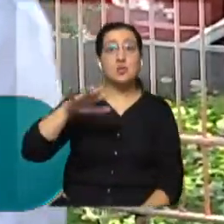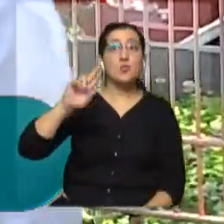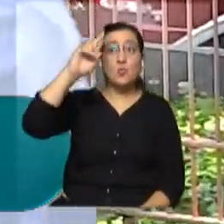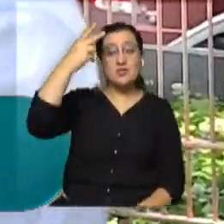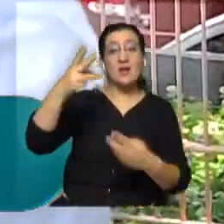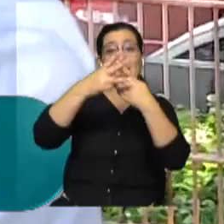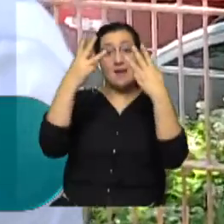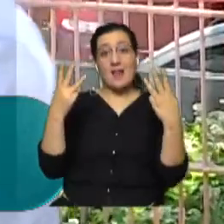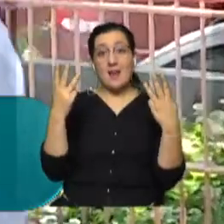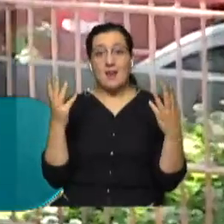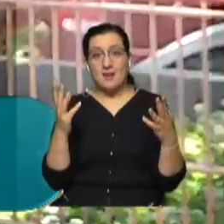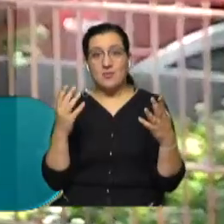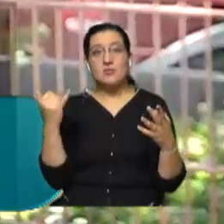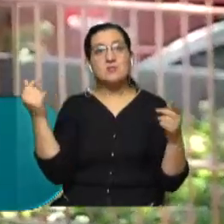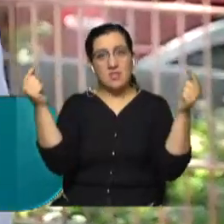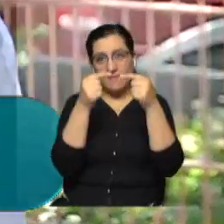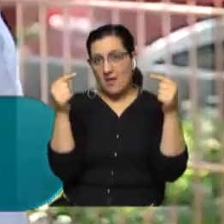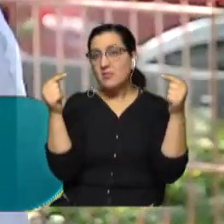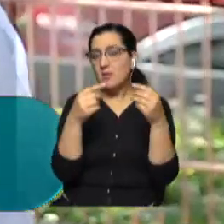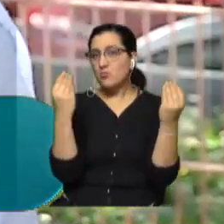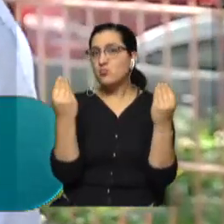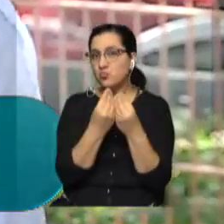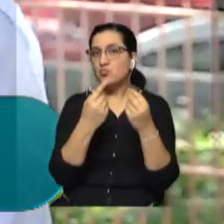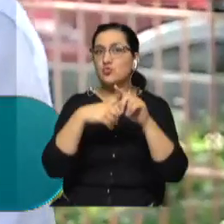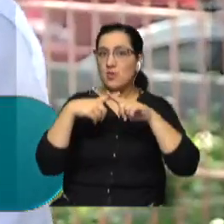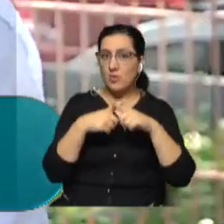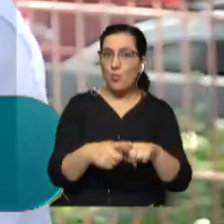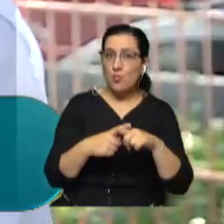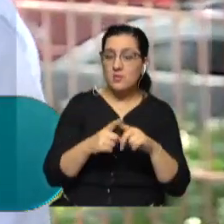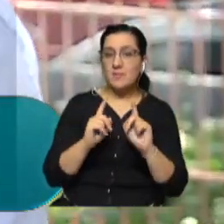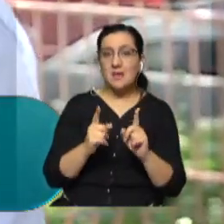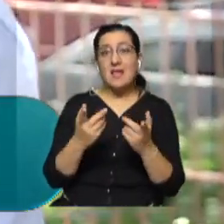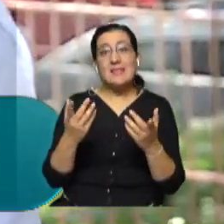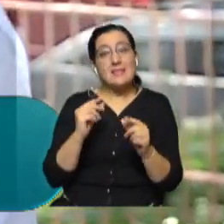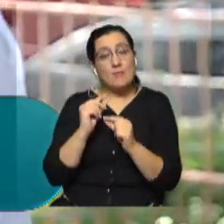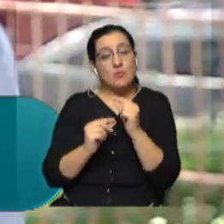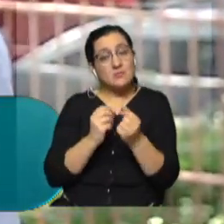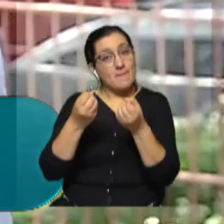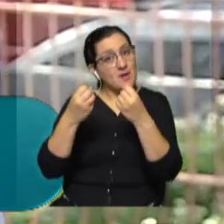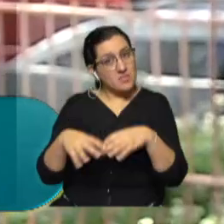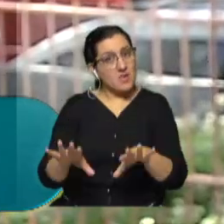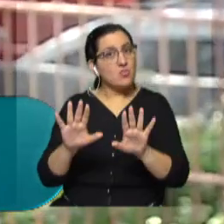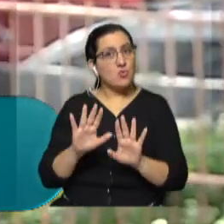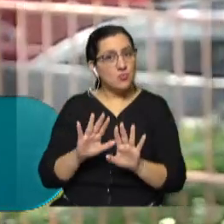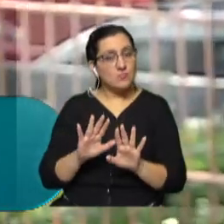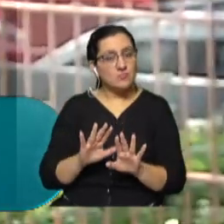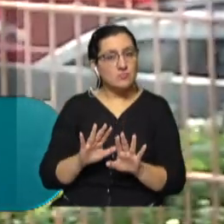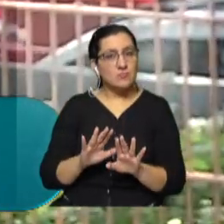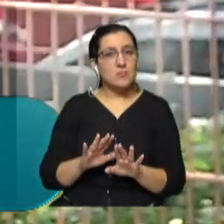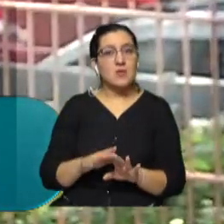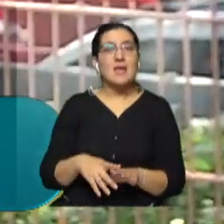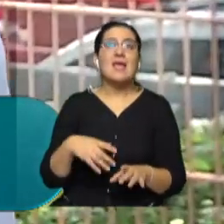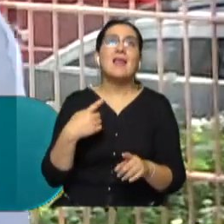general es una sociedad que donde se debate mucho, donde se discute. Creo que se ha ido perdiendo con el paso de los años. Históricamente, la